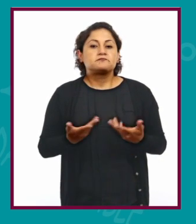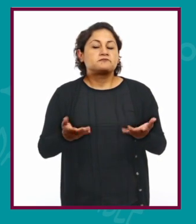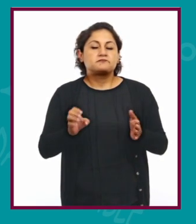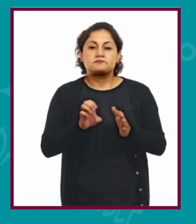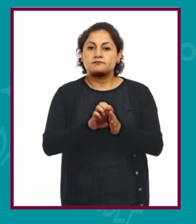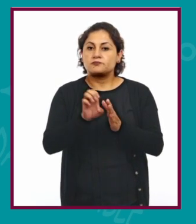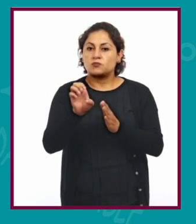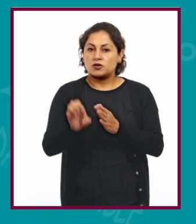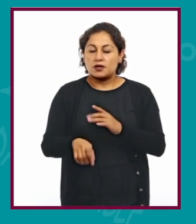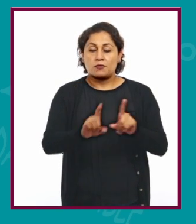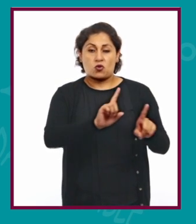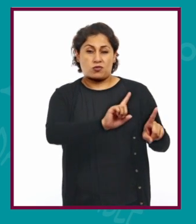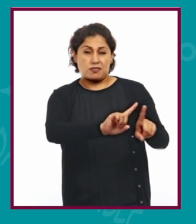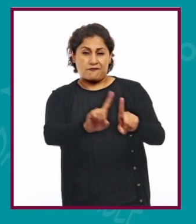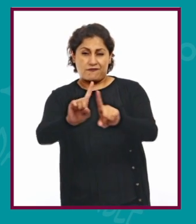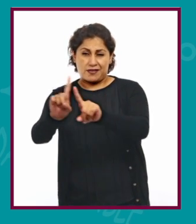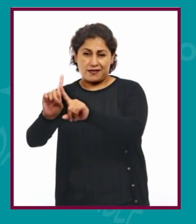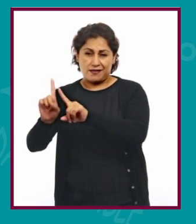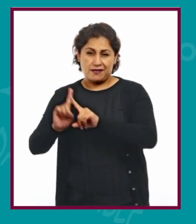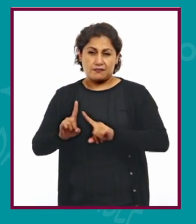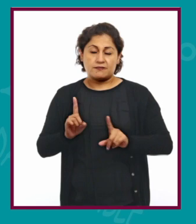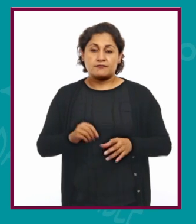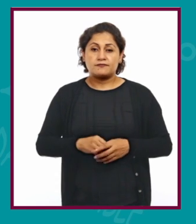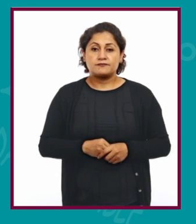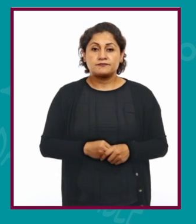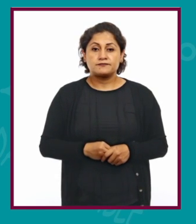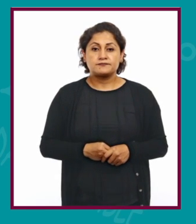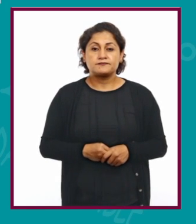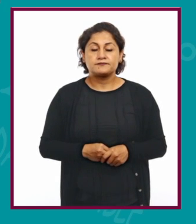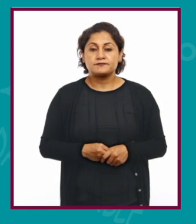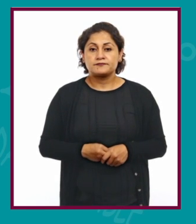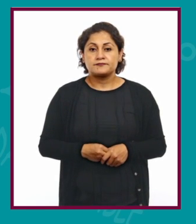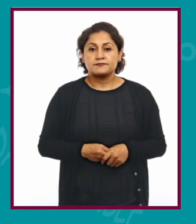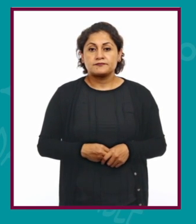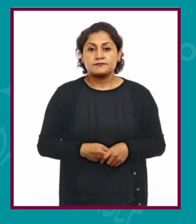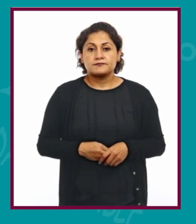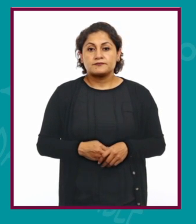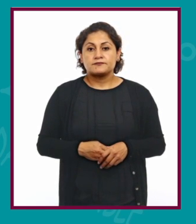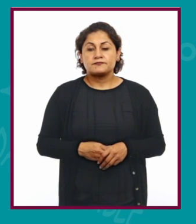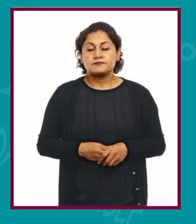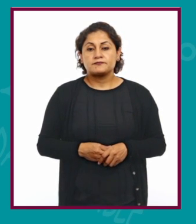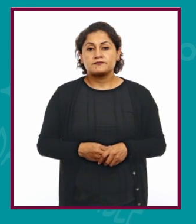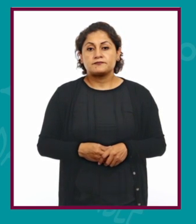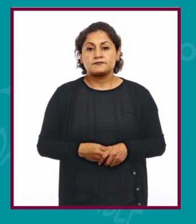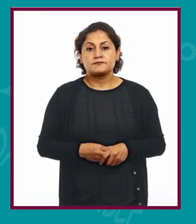lo sería así, ¿no? Hay mucha variabilidad dependiendo de dónde estamos.